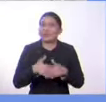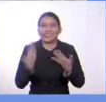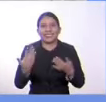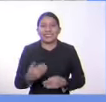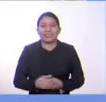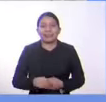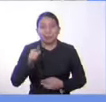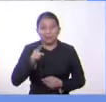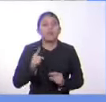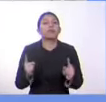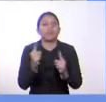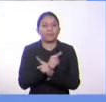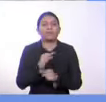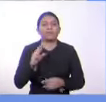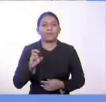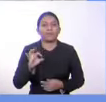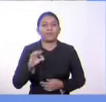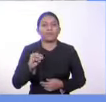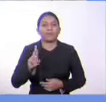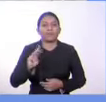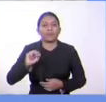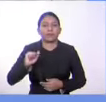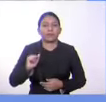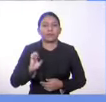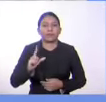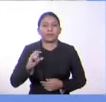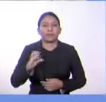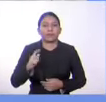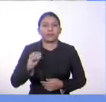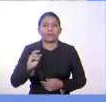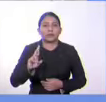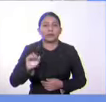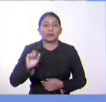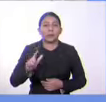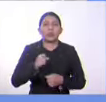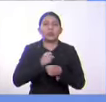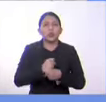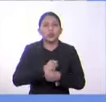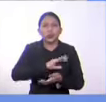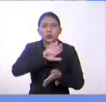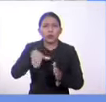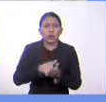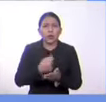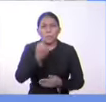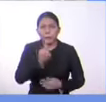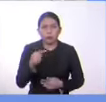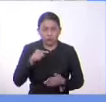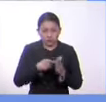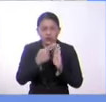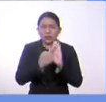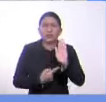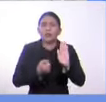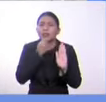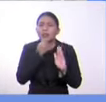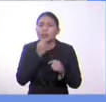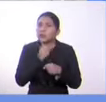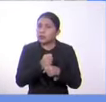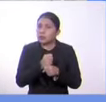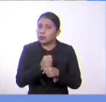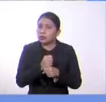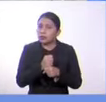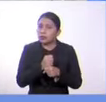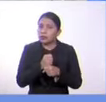de las reformas electorales cambiar el registro electoral y asegurarse que fuese un registro que asegurara elecciones